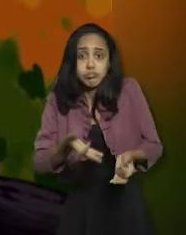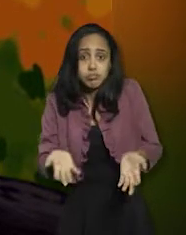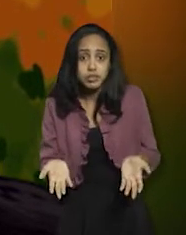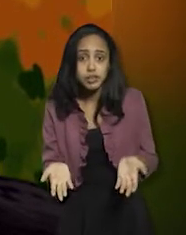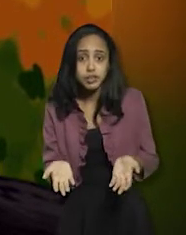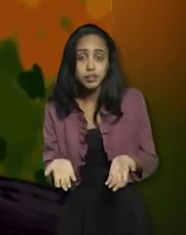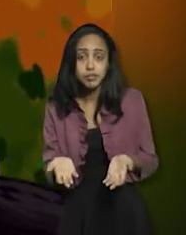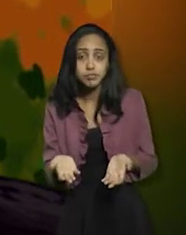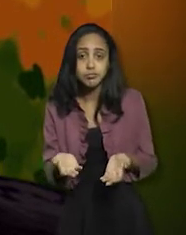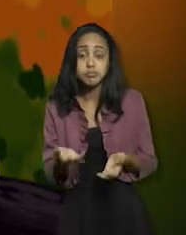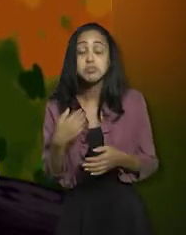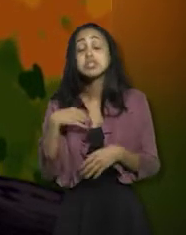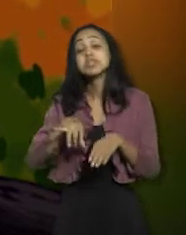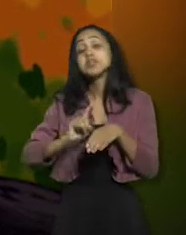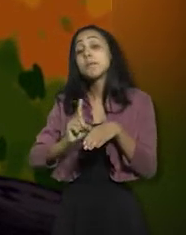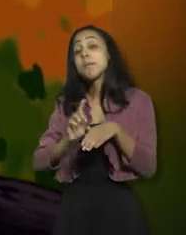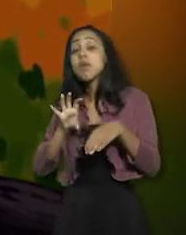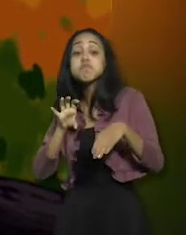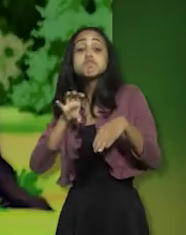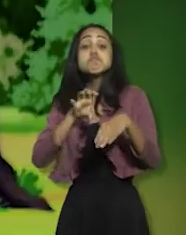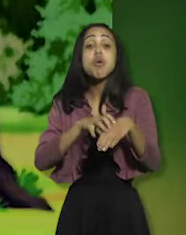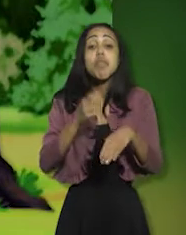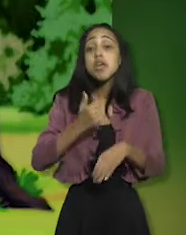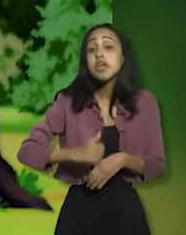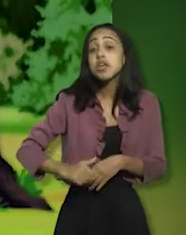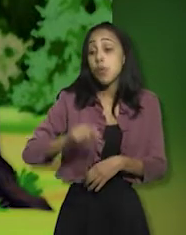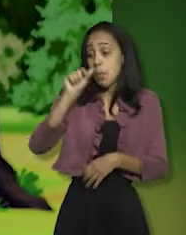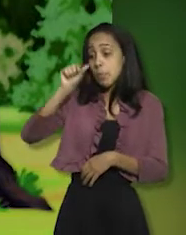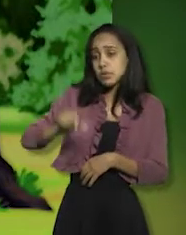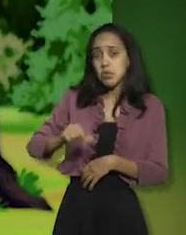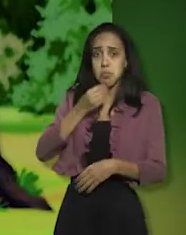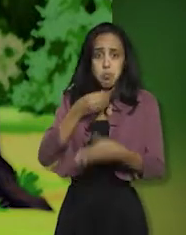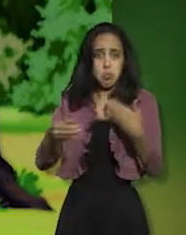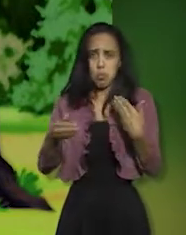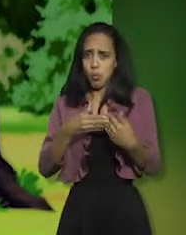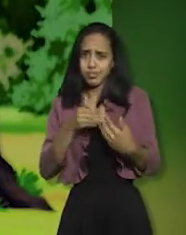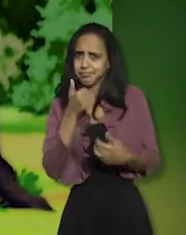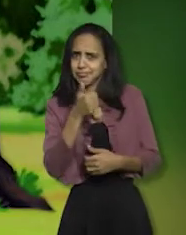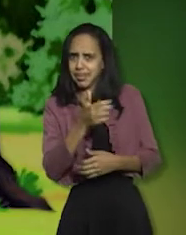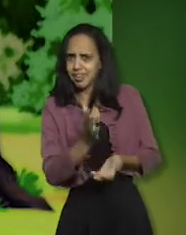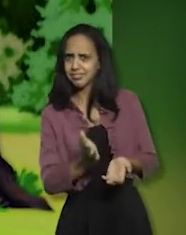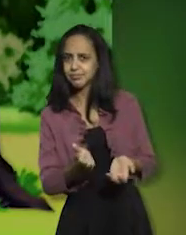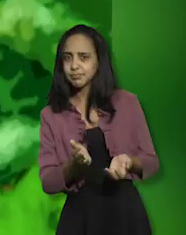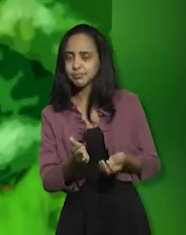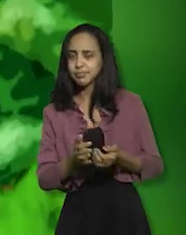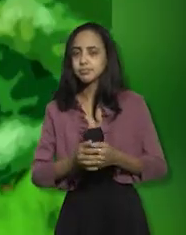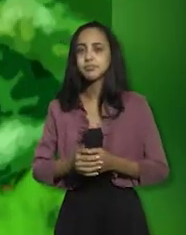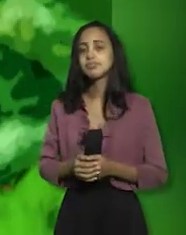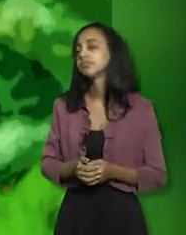Si el jíbaro muerde al cachorro del hombre, hará muy bien.